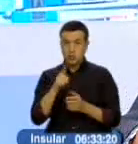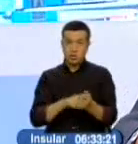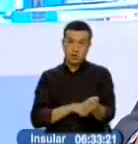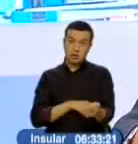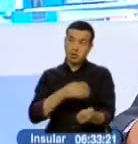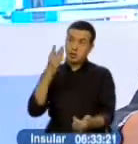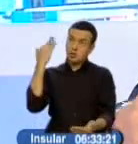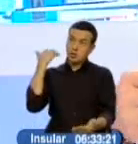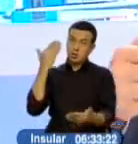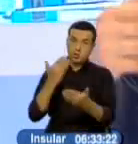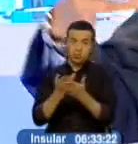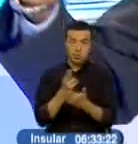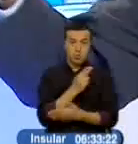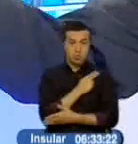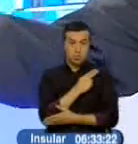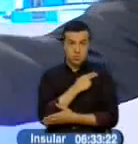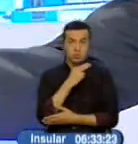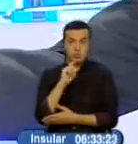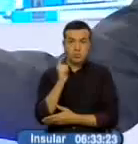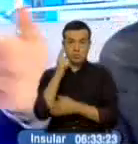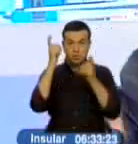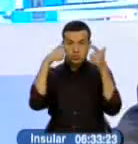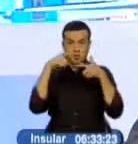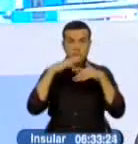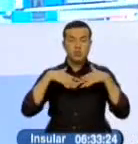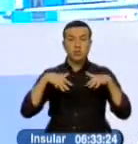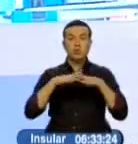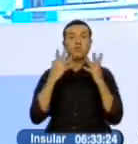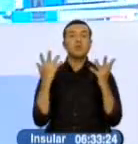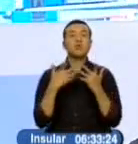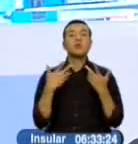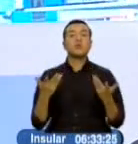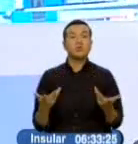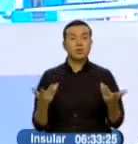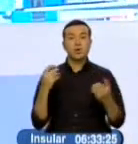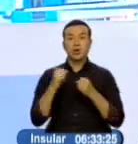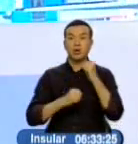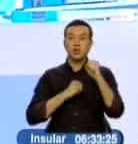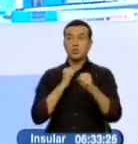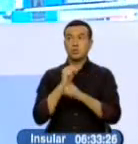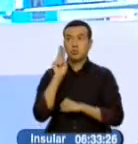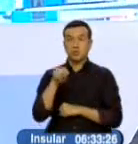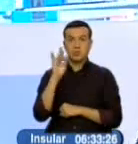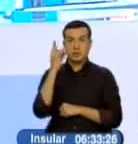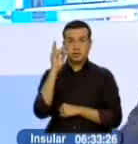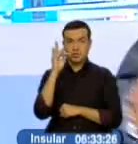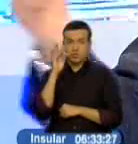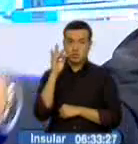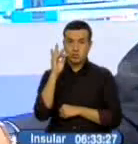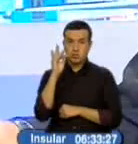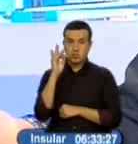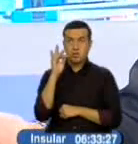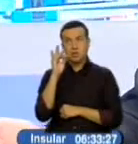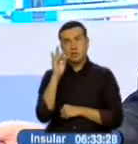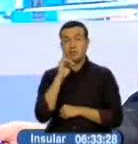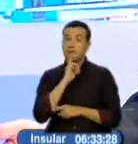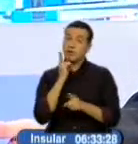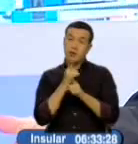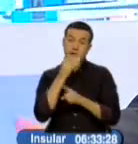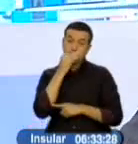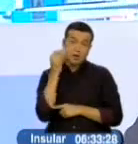de la universidad, los primeros graduados los vamos a tener ventajosamente en el año 2018. Es decir, no es un pero, sino es una